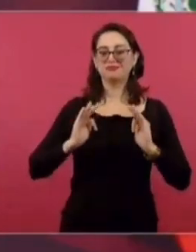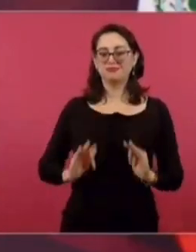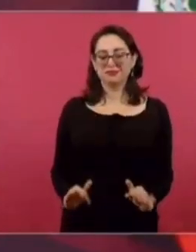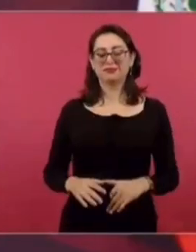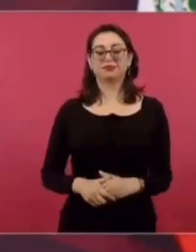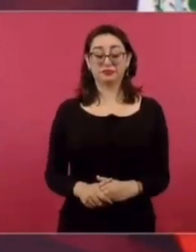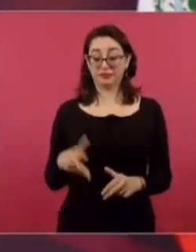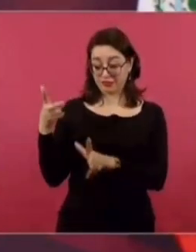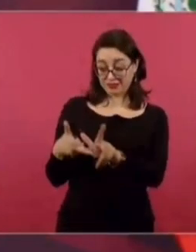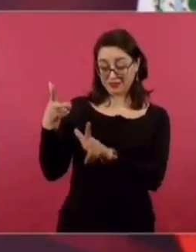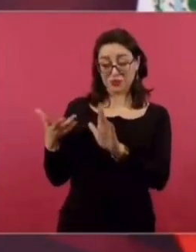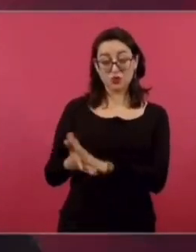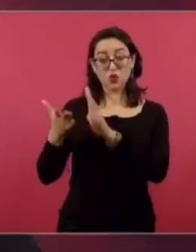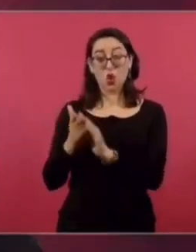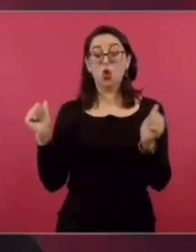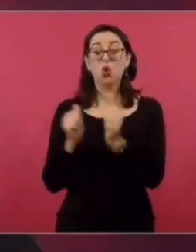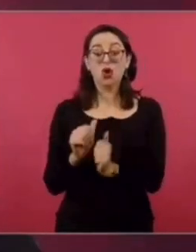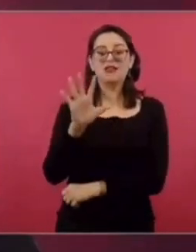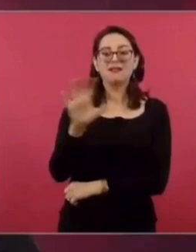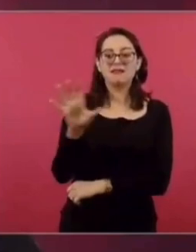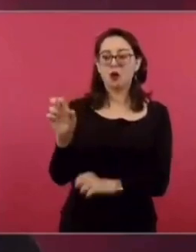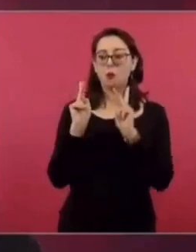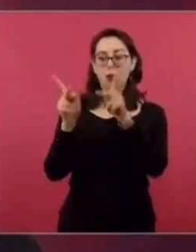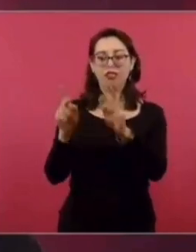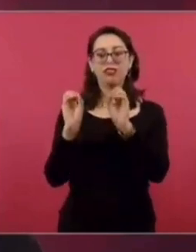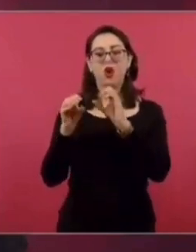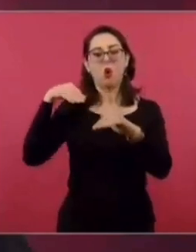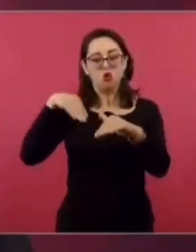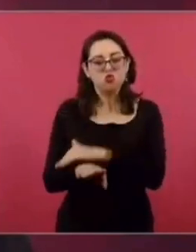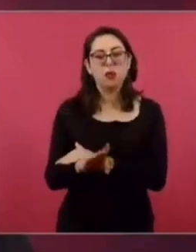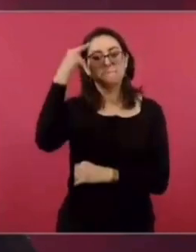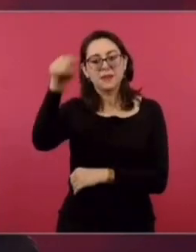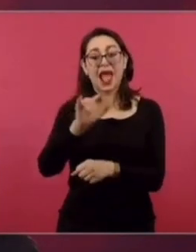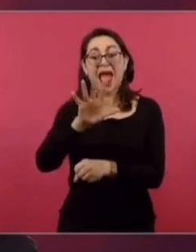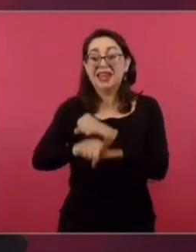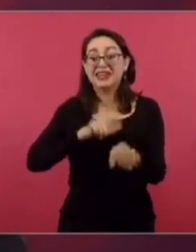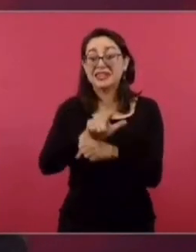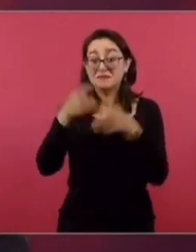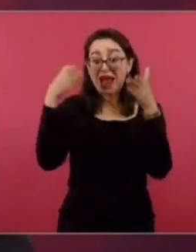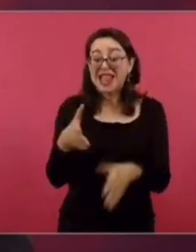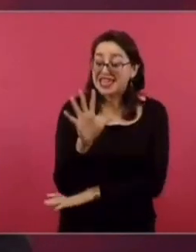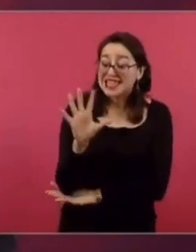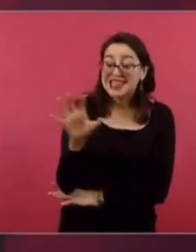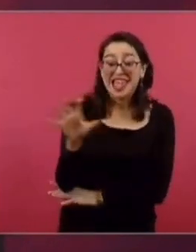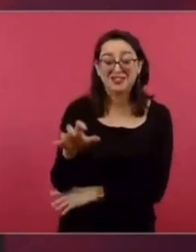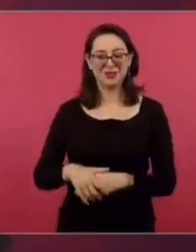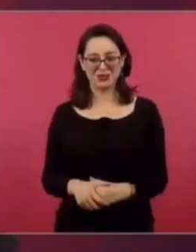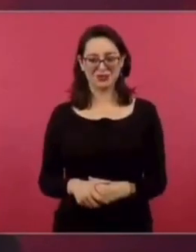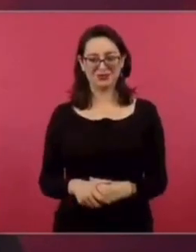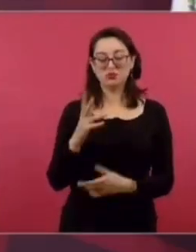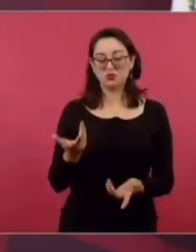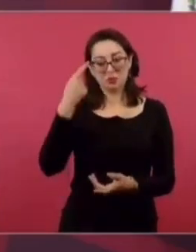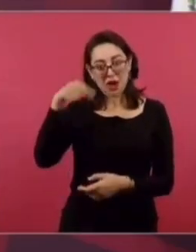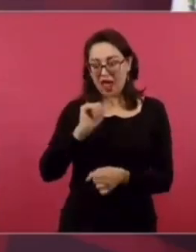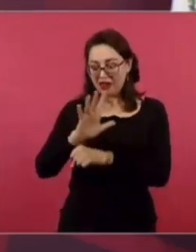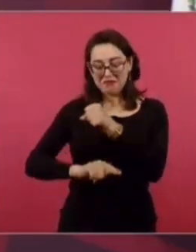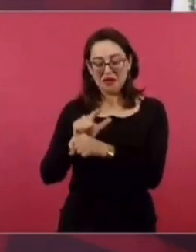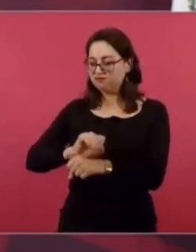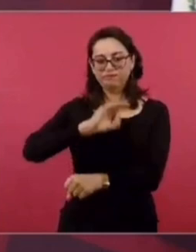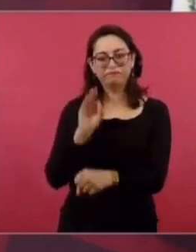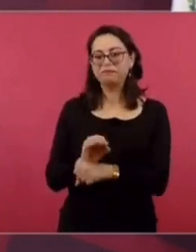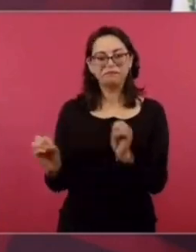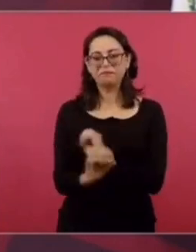el número de pasos de fauna que se han hecho en el país en toda la historia. Nada más en esa obra. Pero no